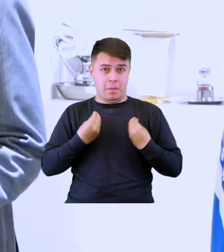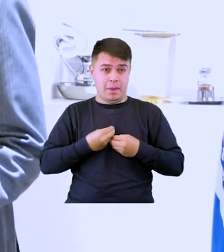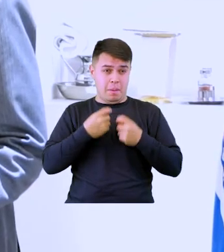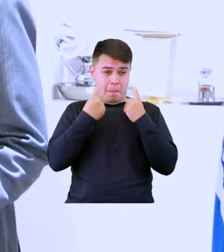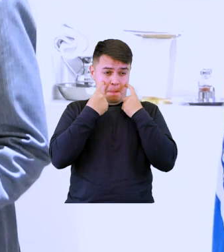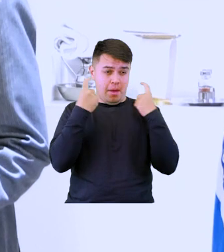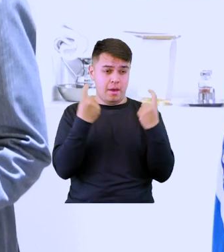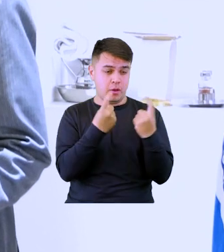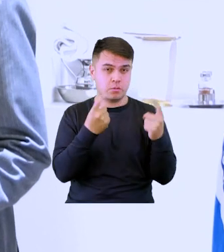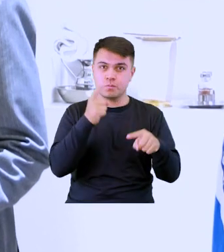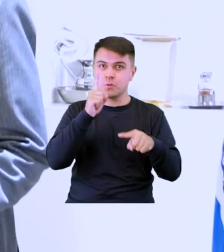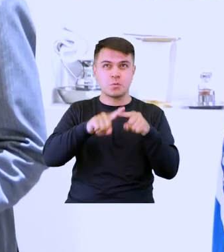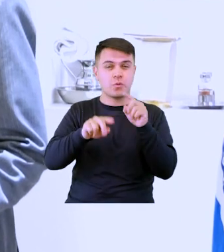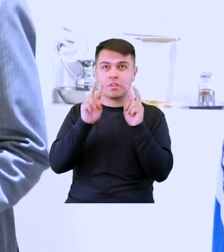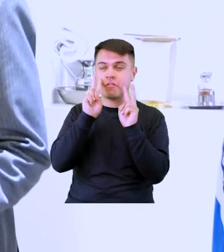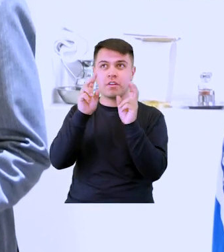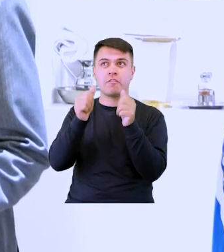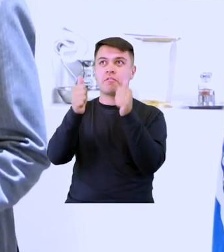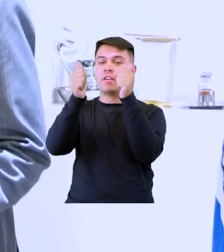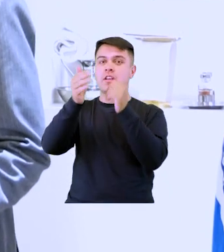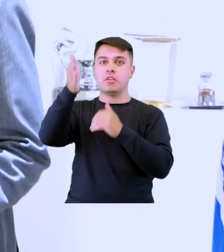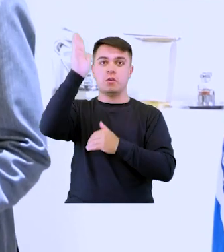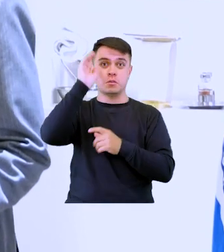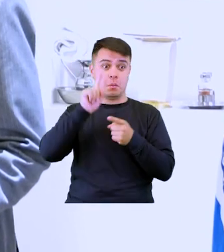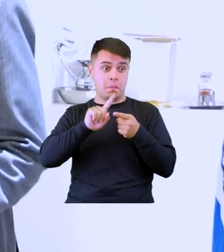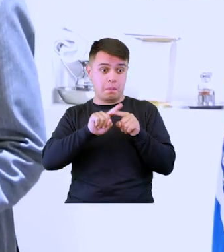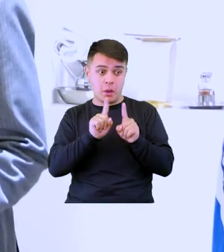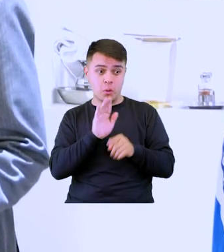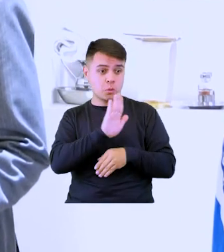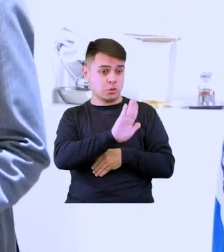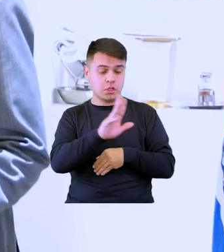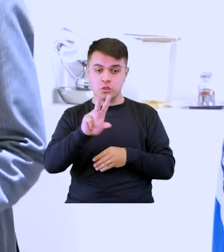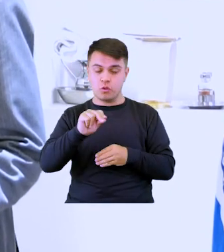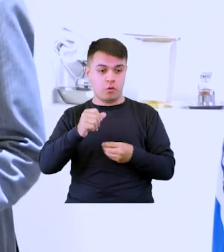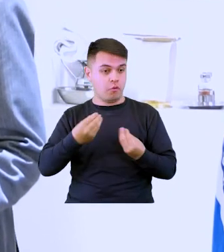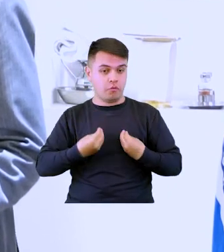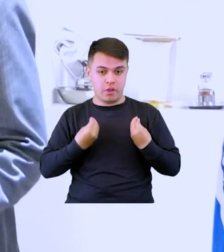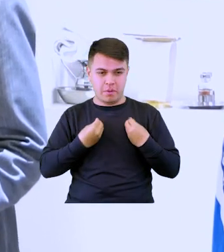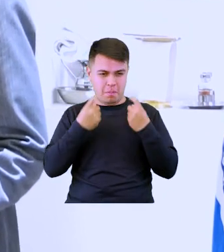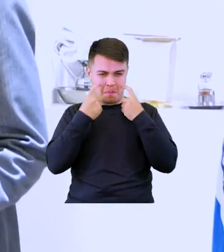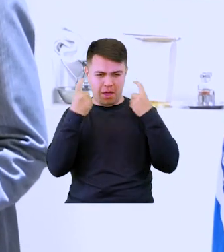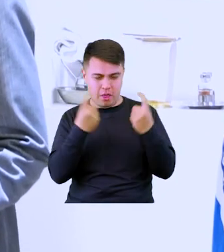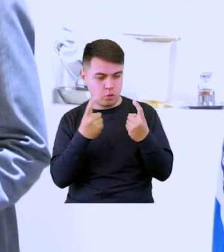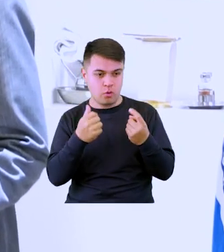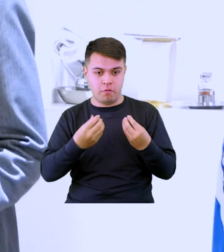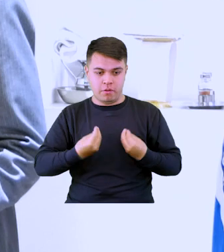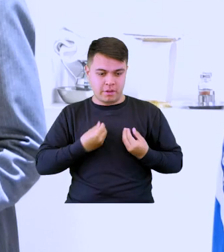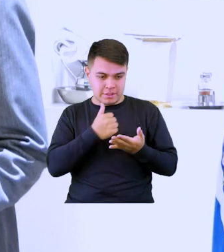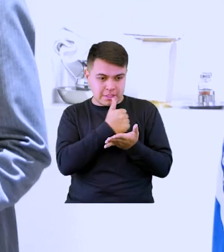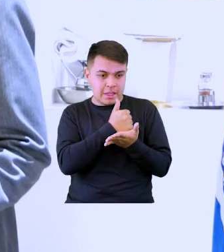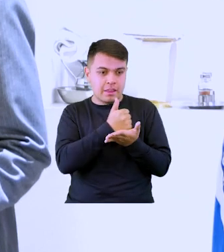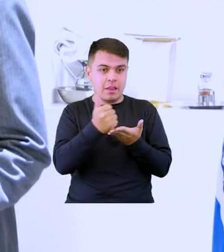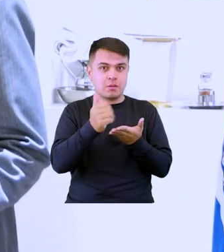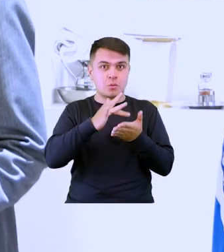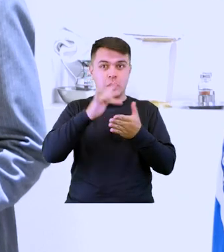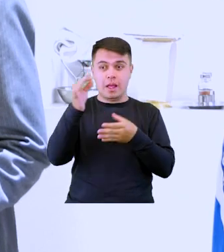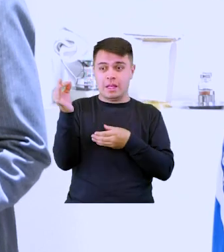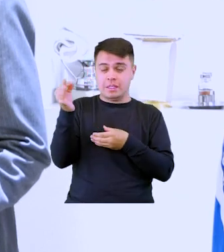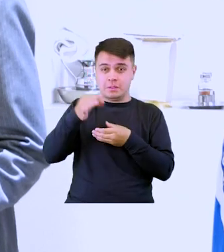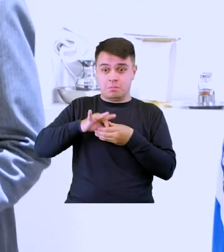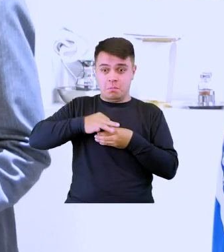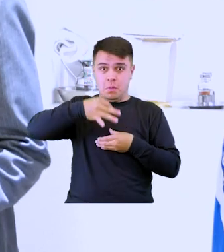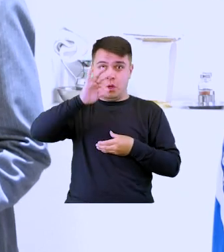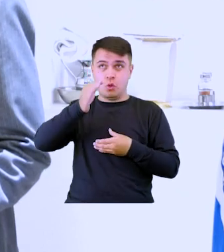Dios, pero ustedes no están en la carne, sino en el Espíritu. Si es que el Espíritu de Dios habita en